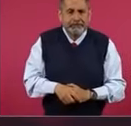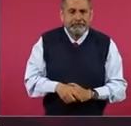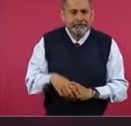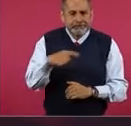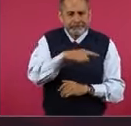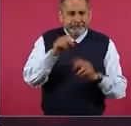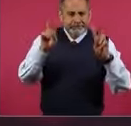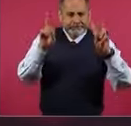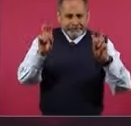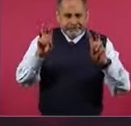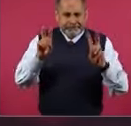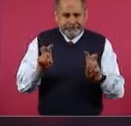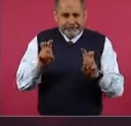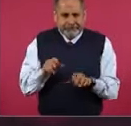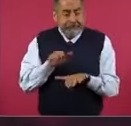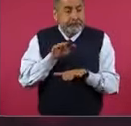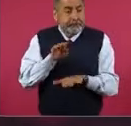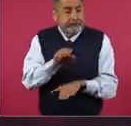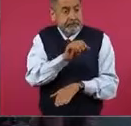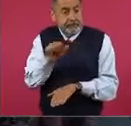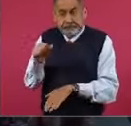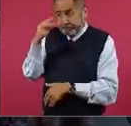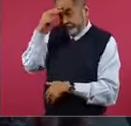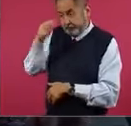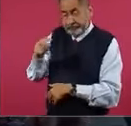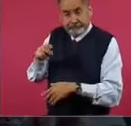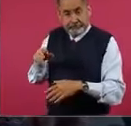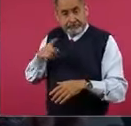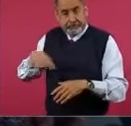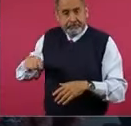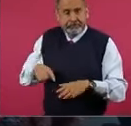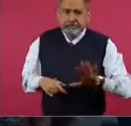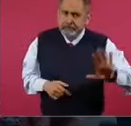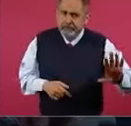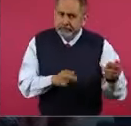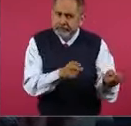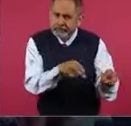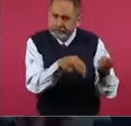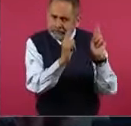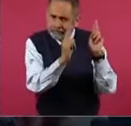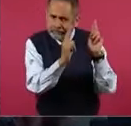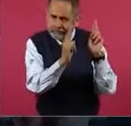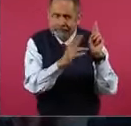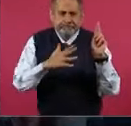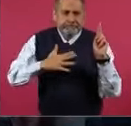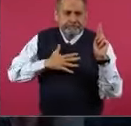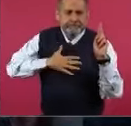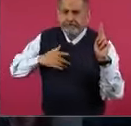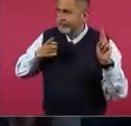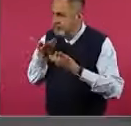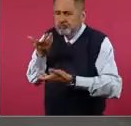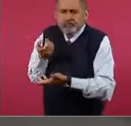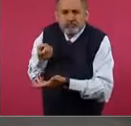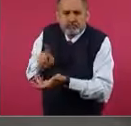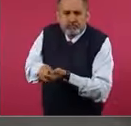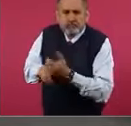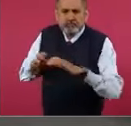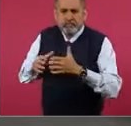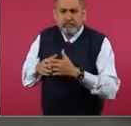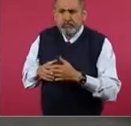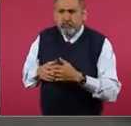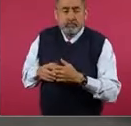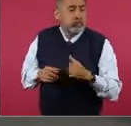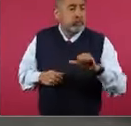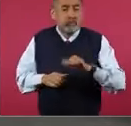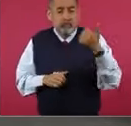temas relacionados con México pues nos corresponden a nosotros, no pueden